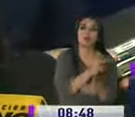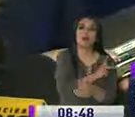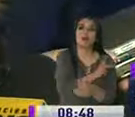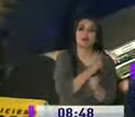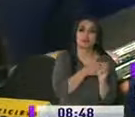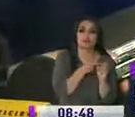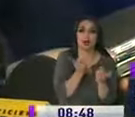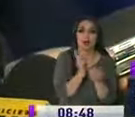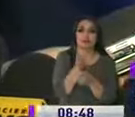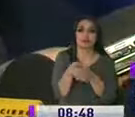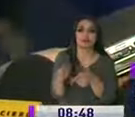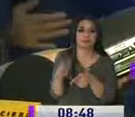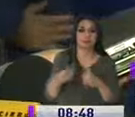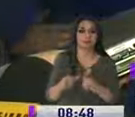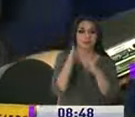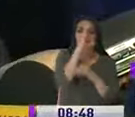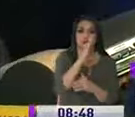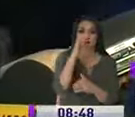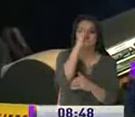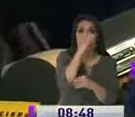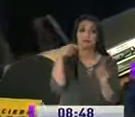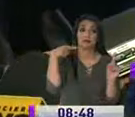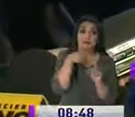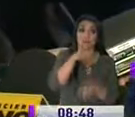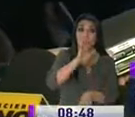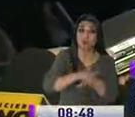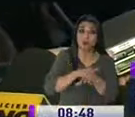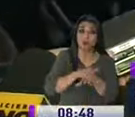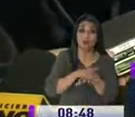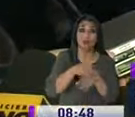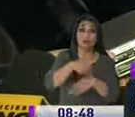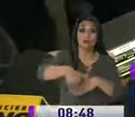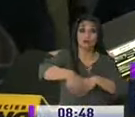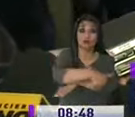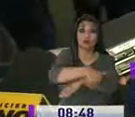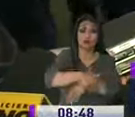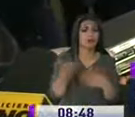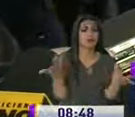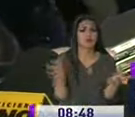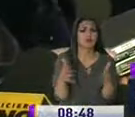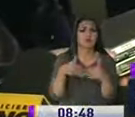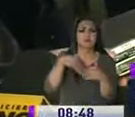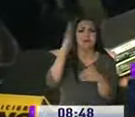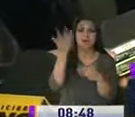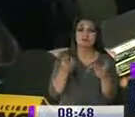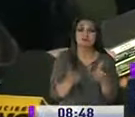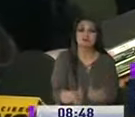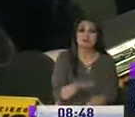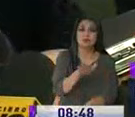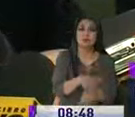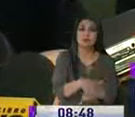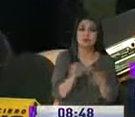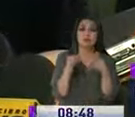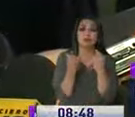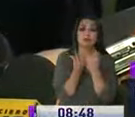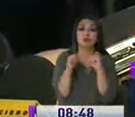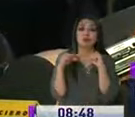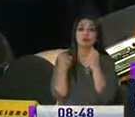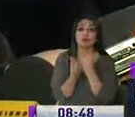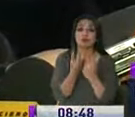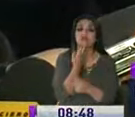los adversarios y no cumplir el rol que le corresponde, cuál es el de investigar todos los nexos que podría tener este